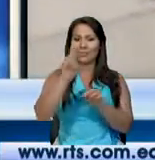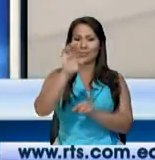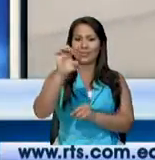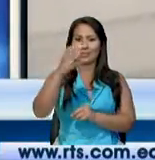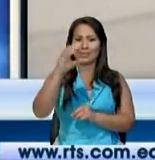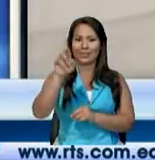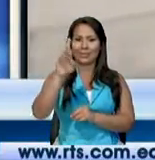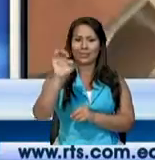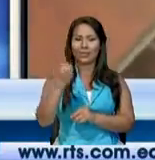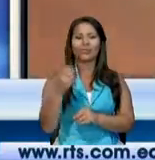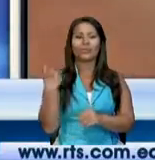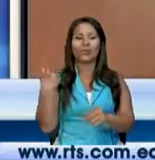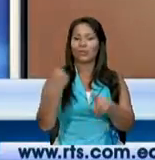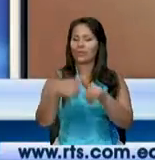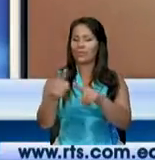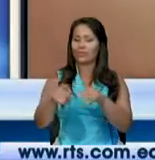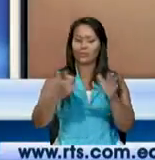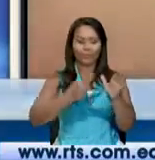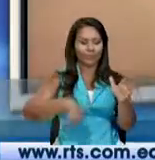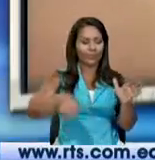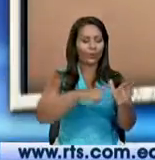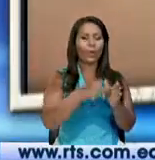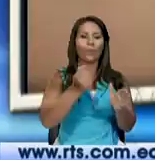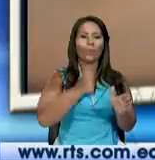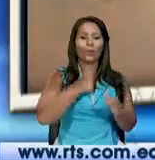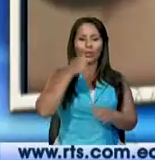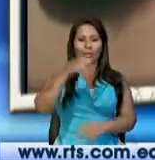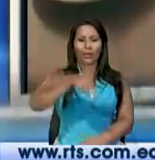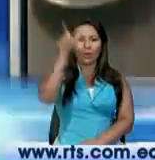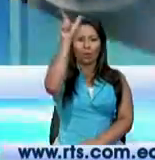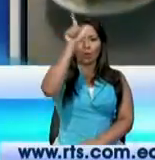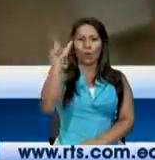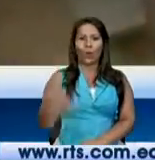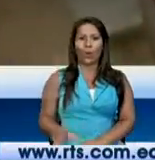los famosos platos que son típicos lojanos, que es la gallina